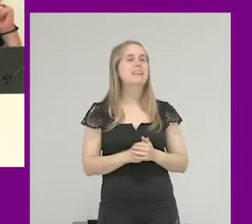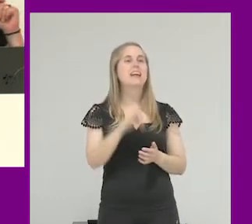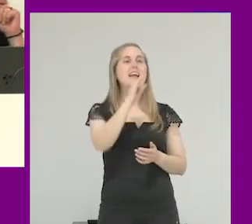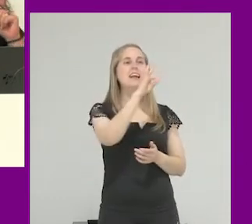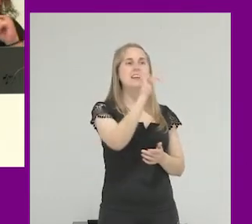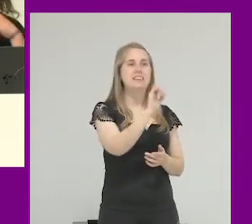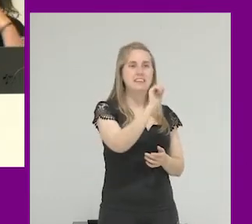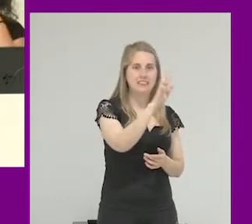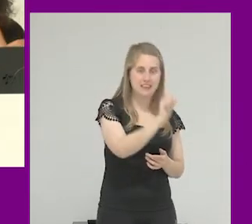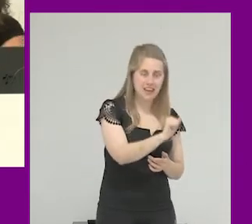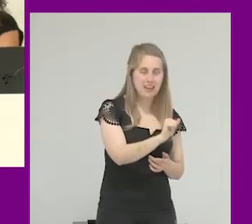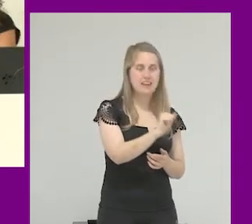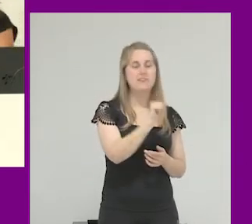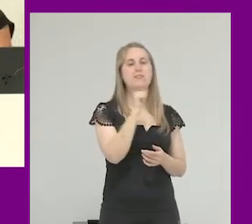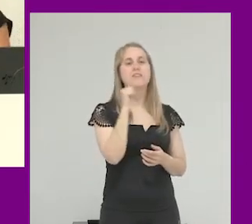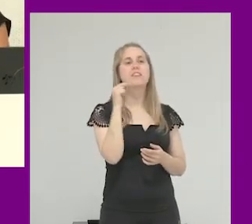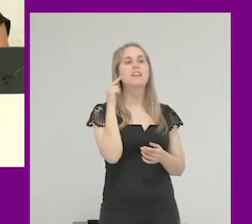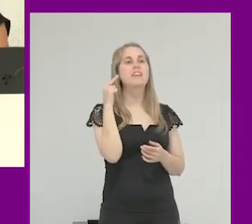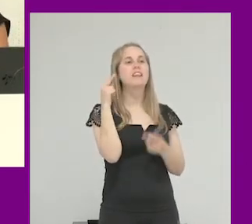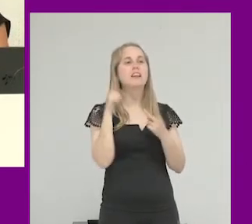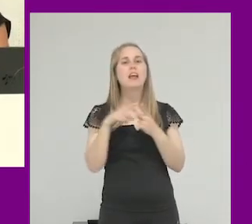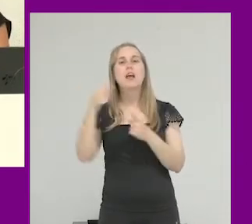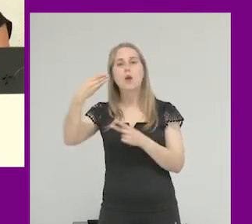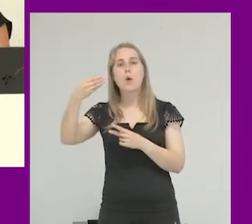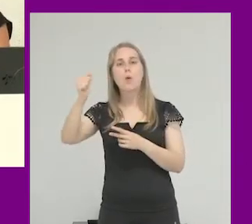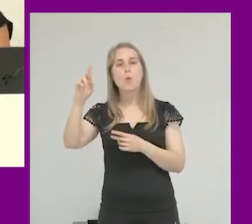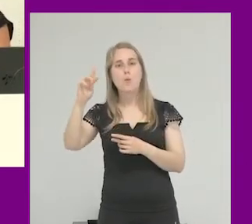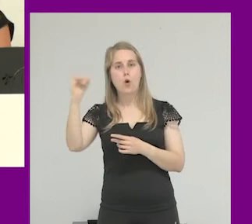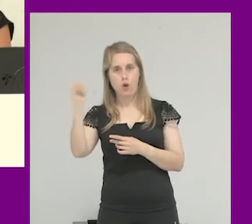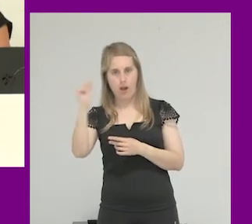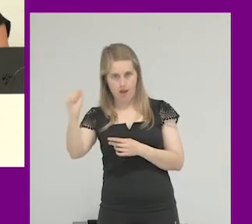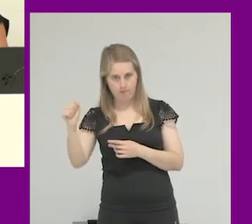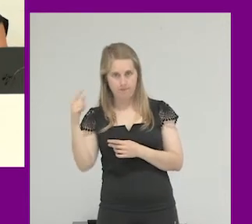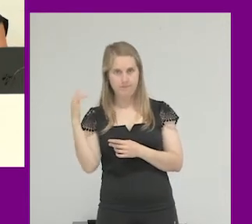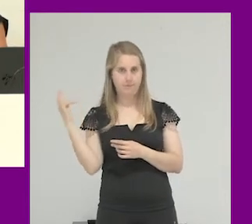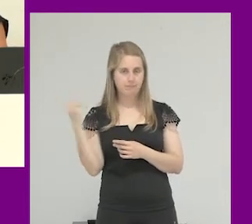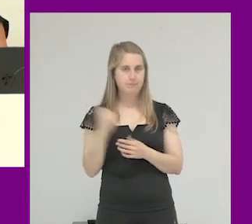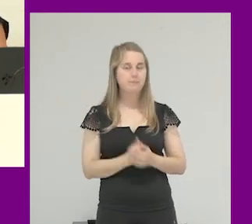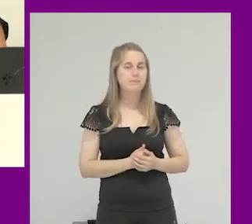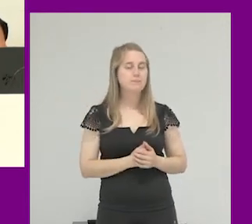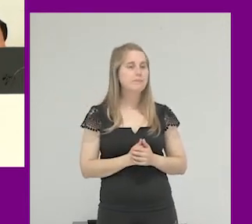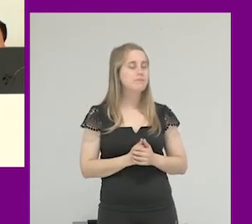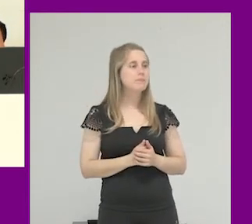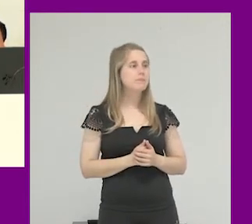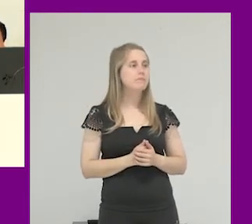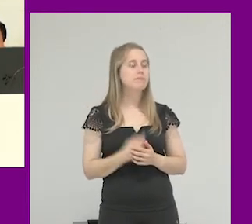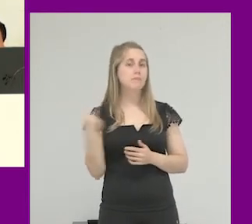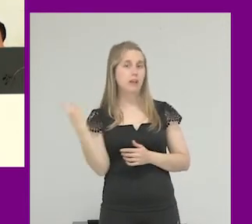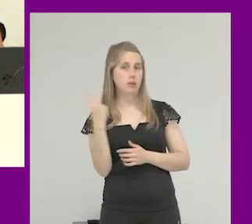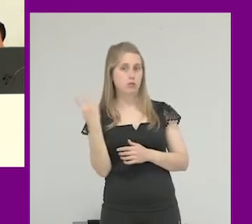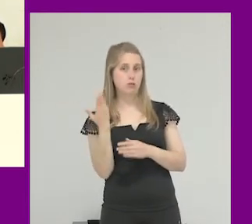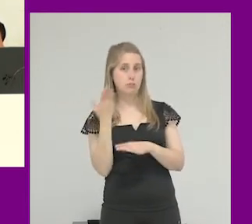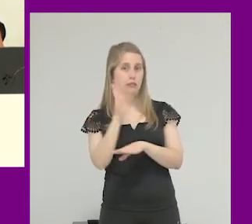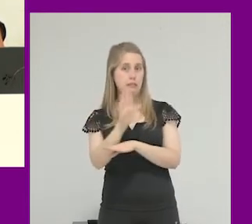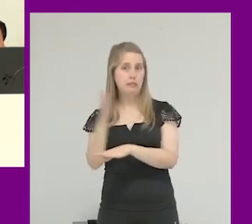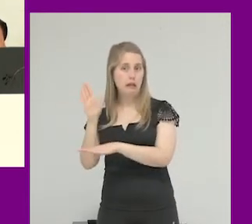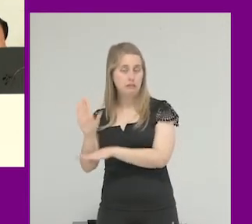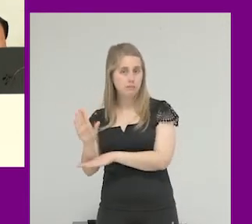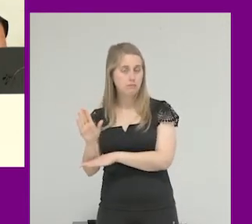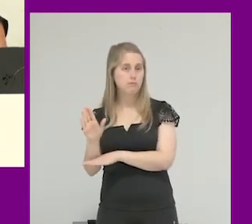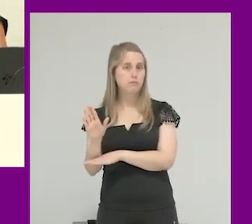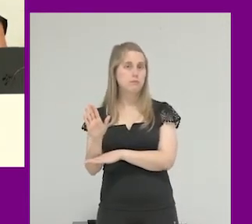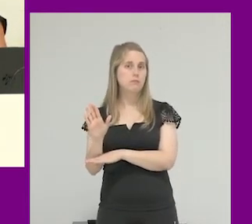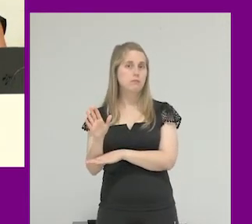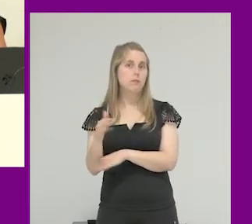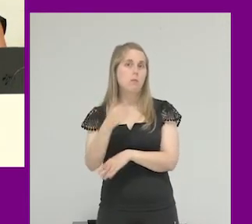Aitziar Nanclares de Gamboa y Borja Muñoz. Que nos van a presentar, bueno, pues